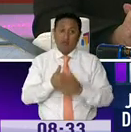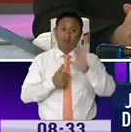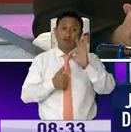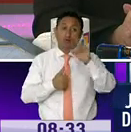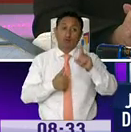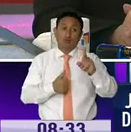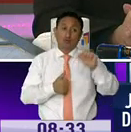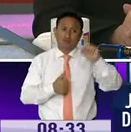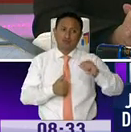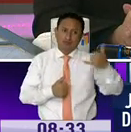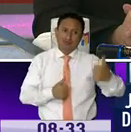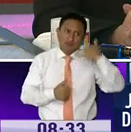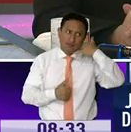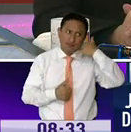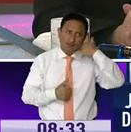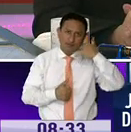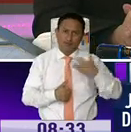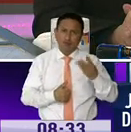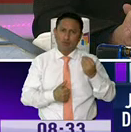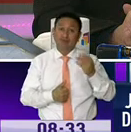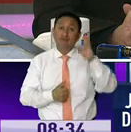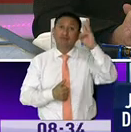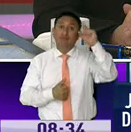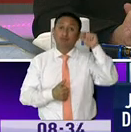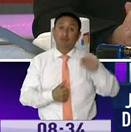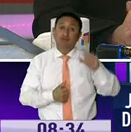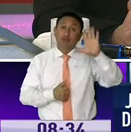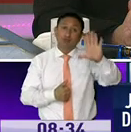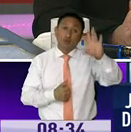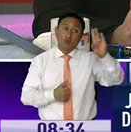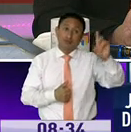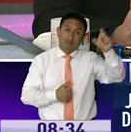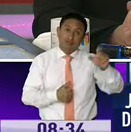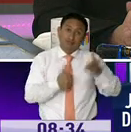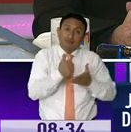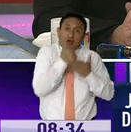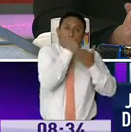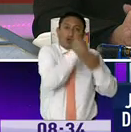911 recibe y hasta el momento hemos tenido 6.057 atenciones,